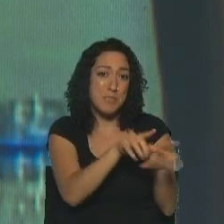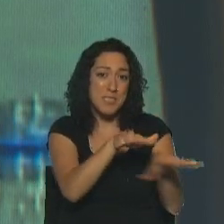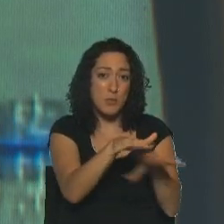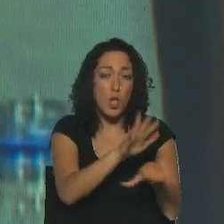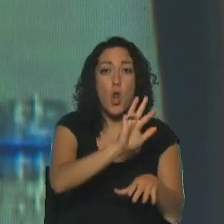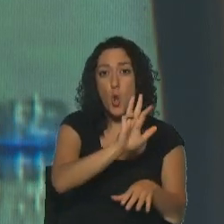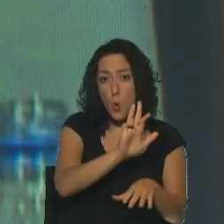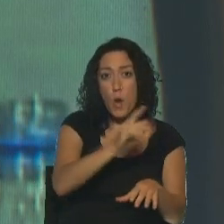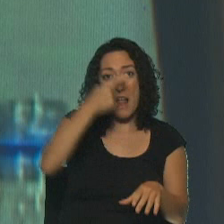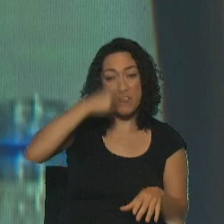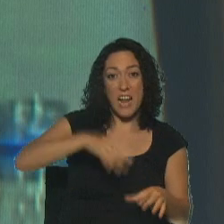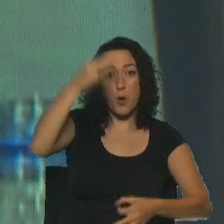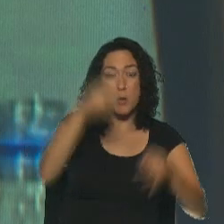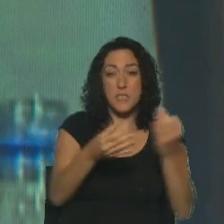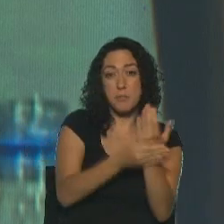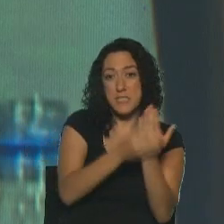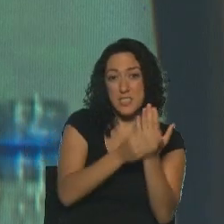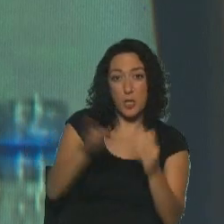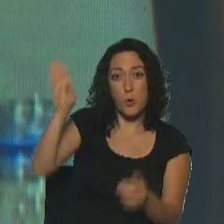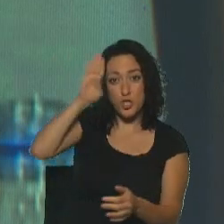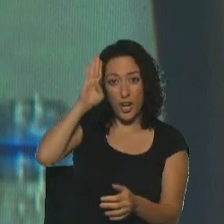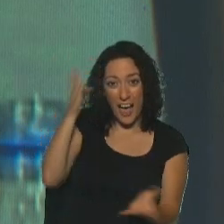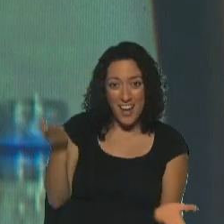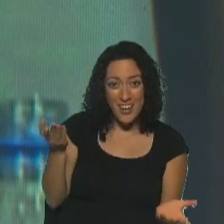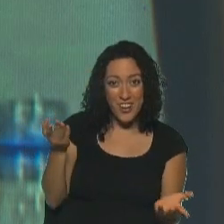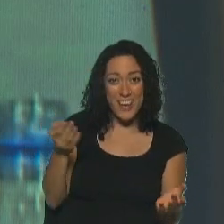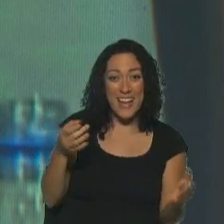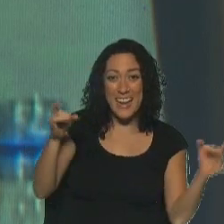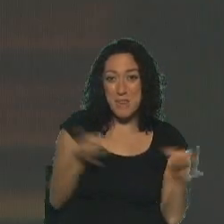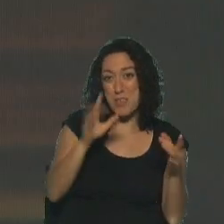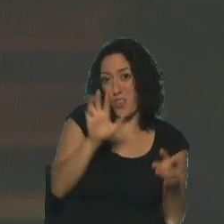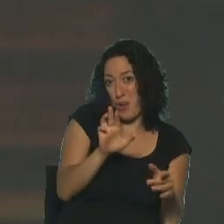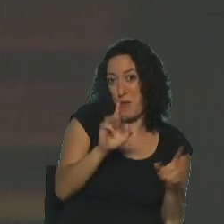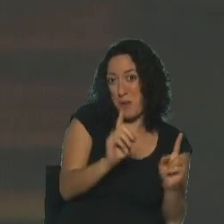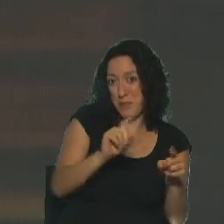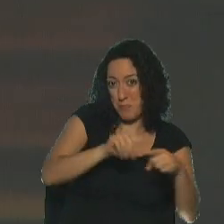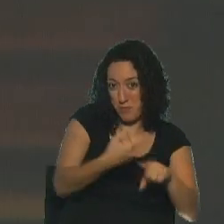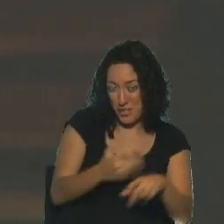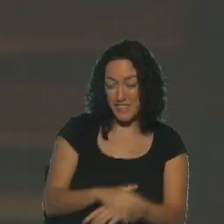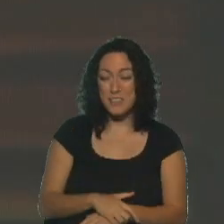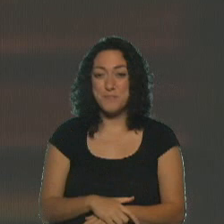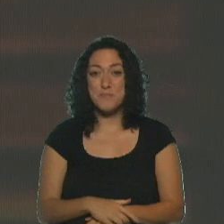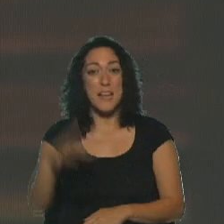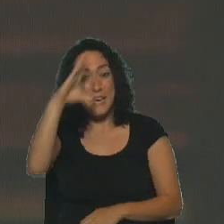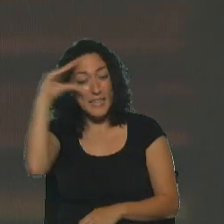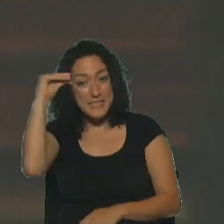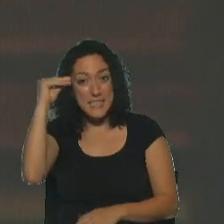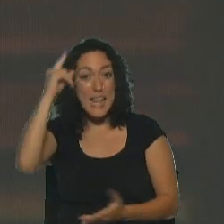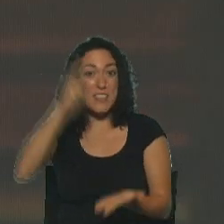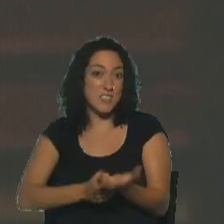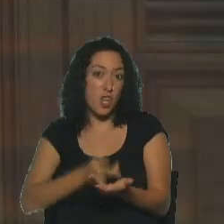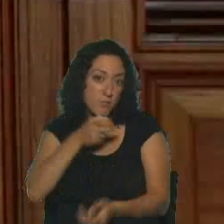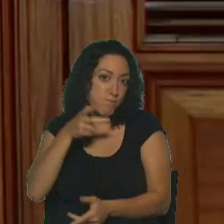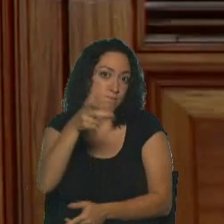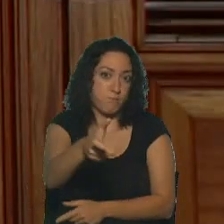siendo ministro de Justicia de Jair Bolsonaro, el principal enemigo político de Lula. Cristina responde a la condena y